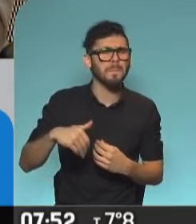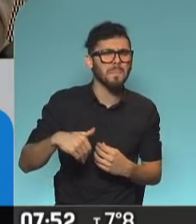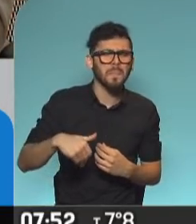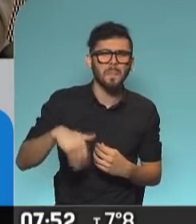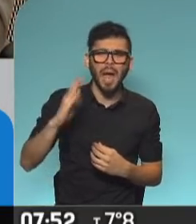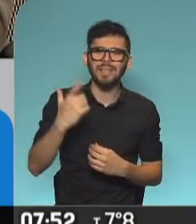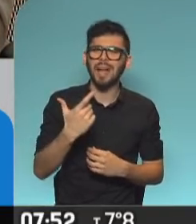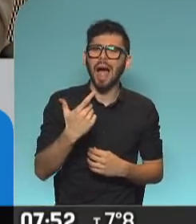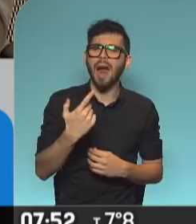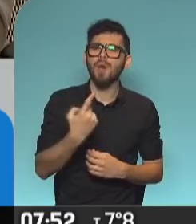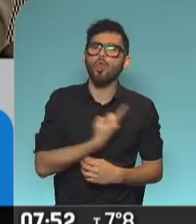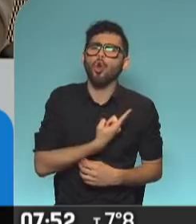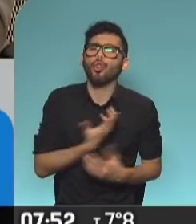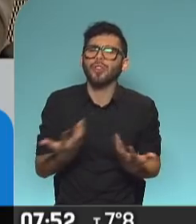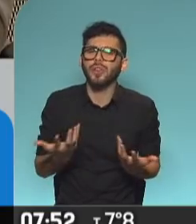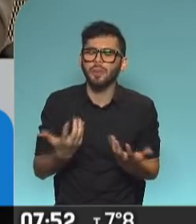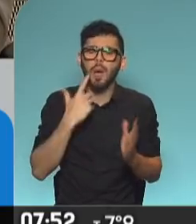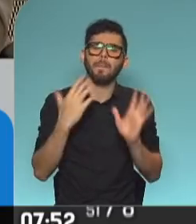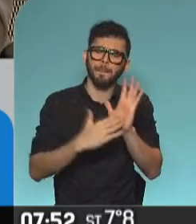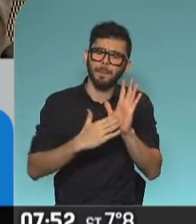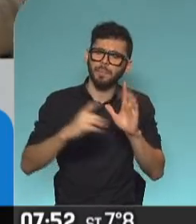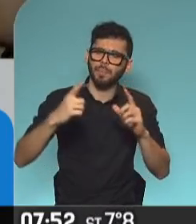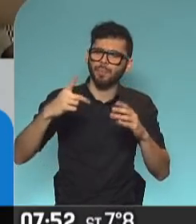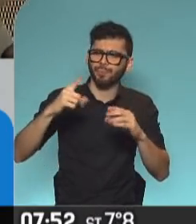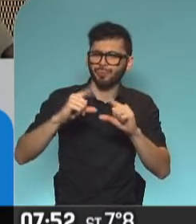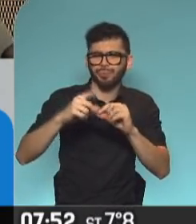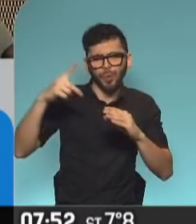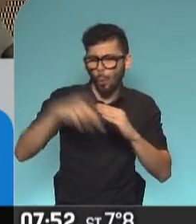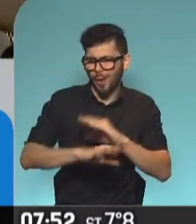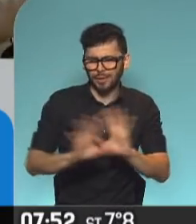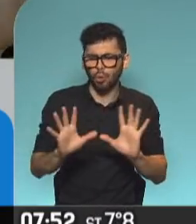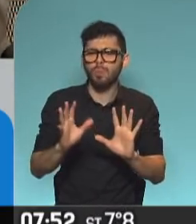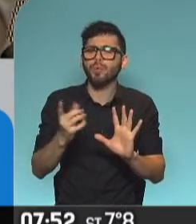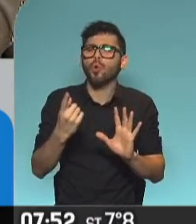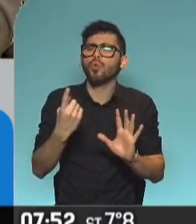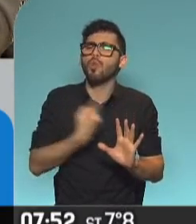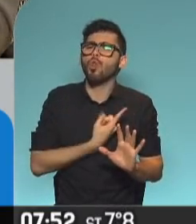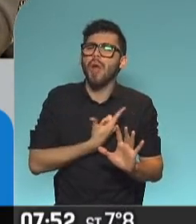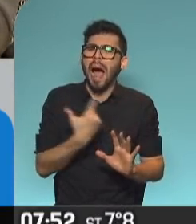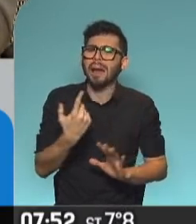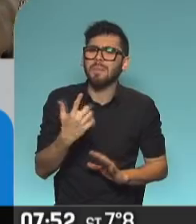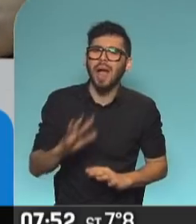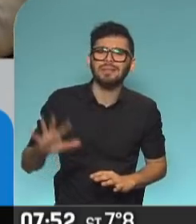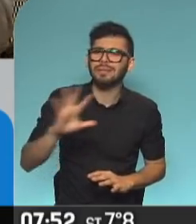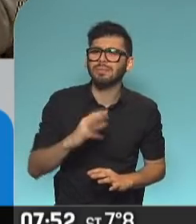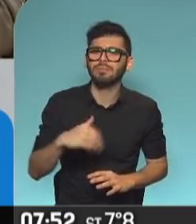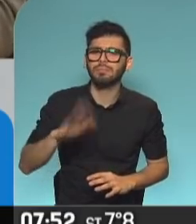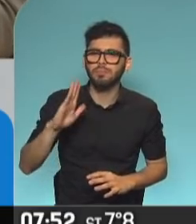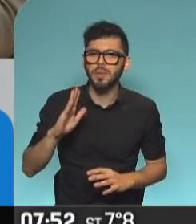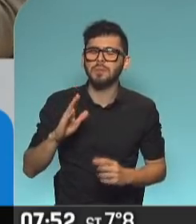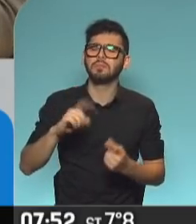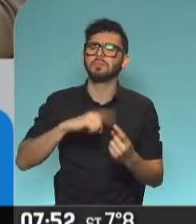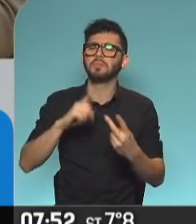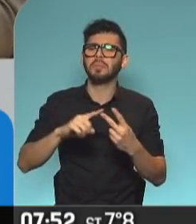cantidad de armas, más allá de los permisos vencidos? Y en este sentido, usted hacía recién referencia a los controles